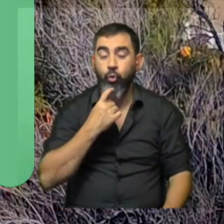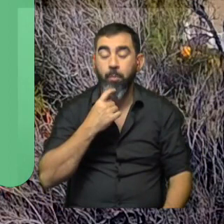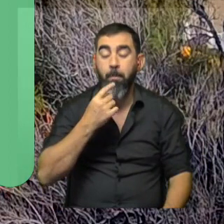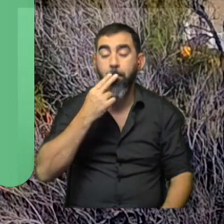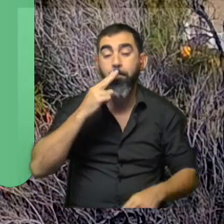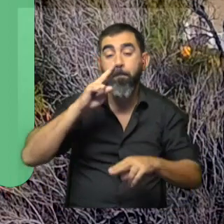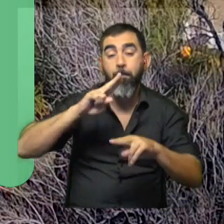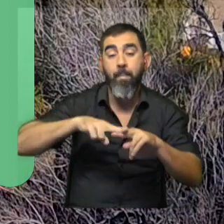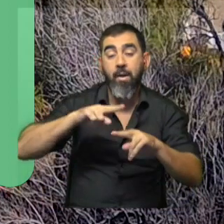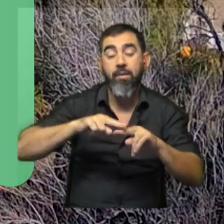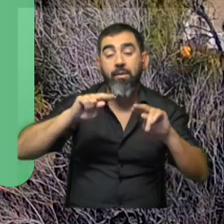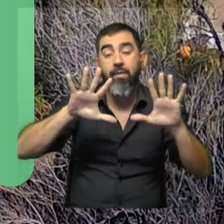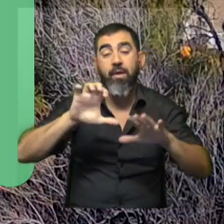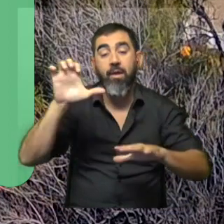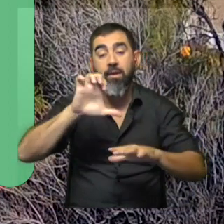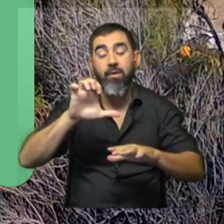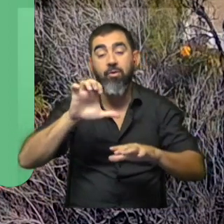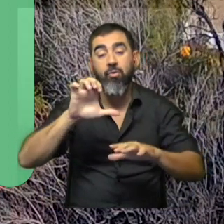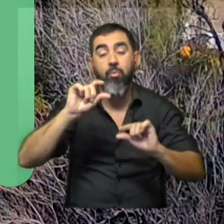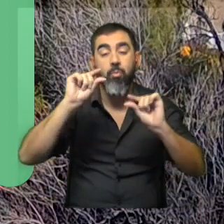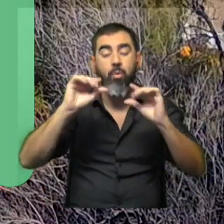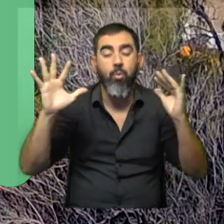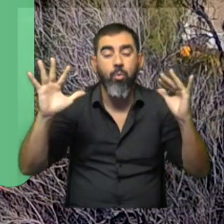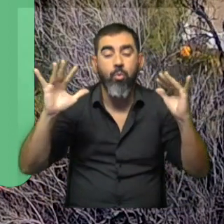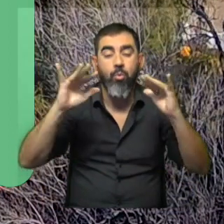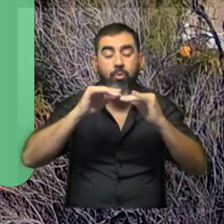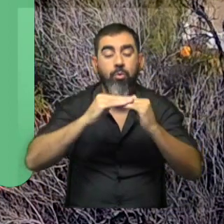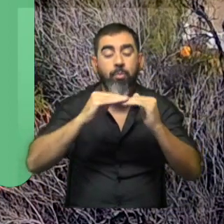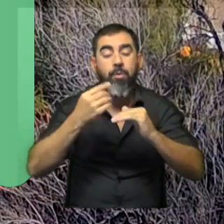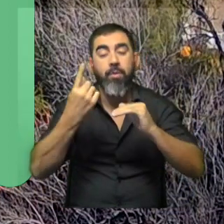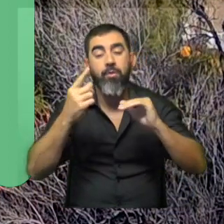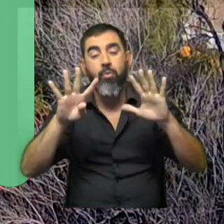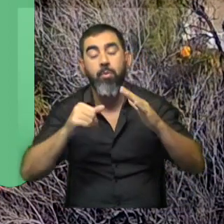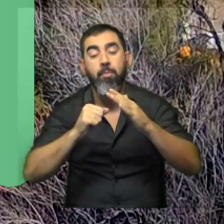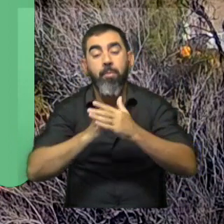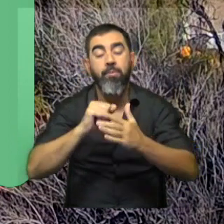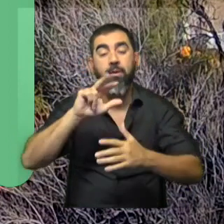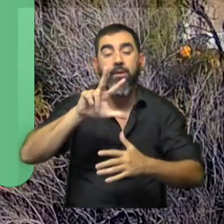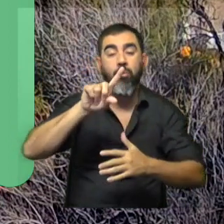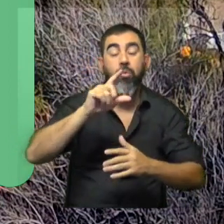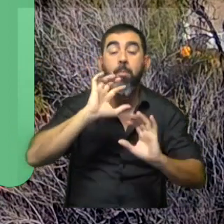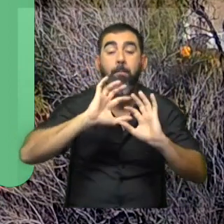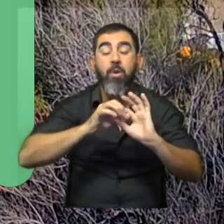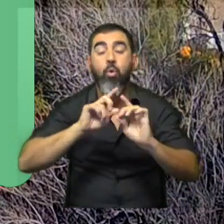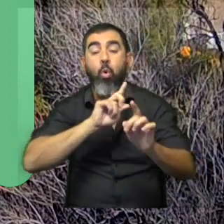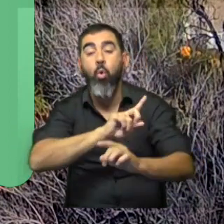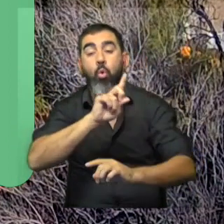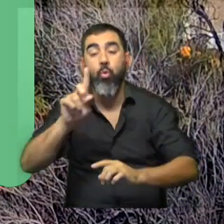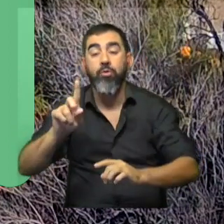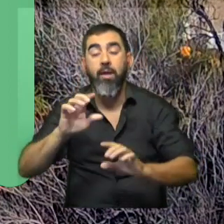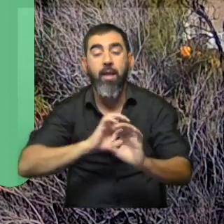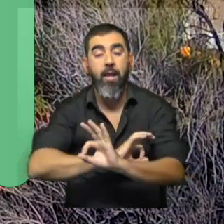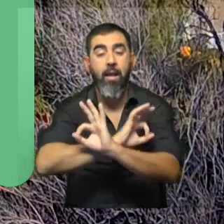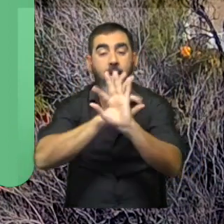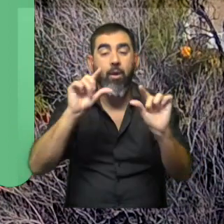Martes, mañana, 10, se prevé un cielo algo nuboso y nuboso, una mínima de 19, una máxima de 31. Y el miércoles, 11, cielo